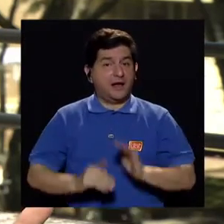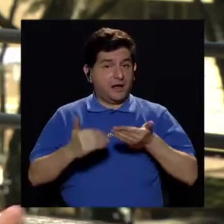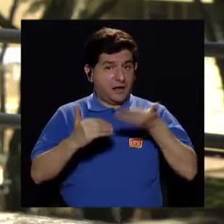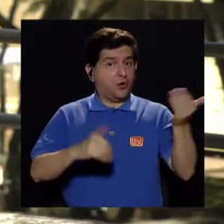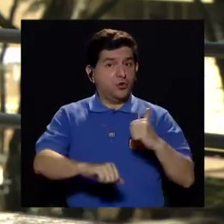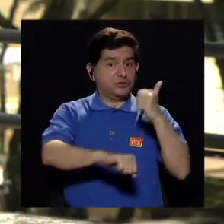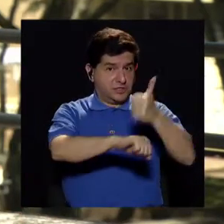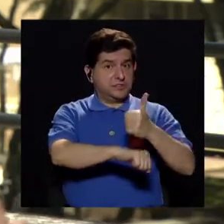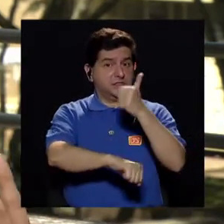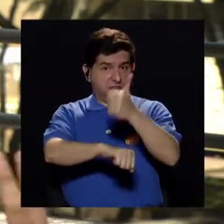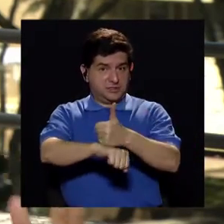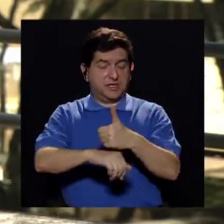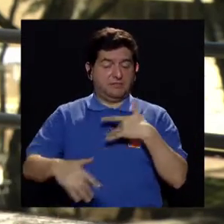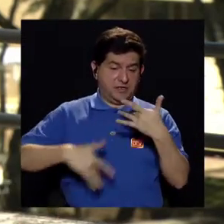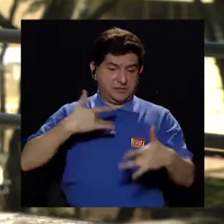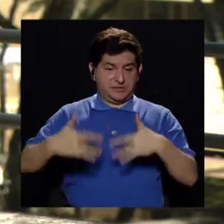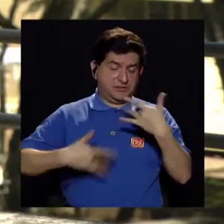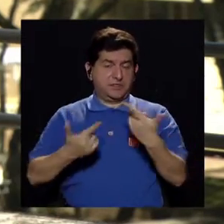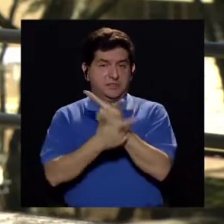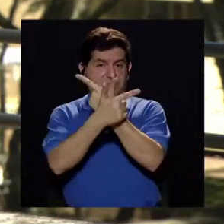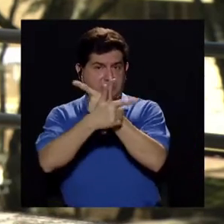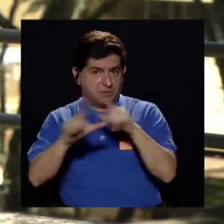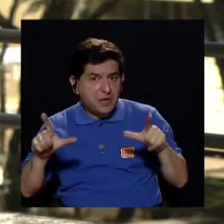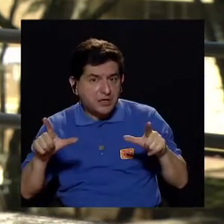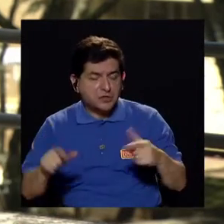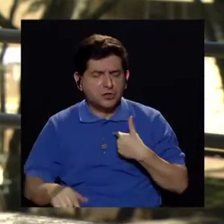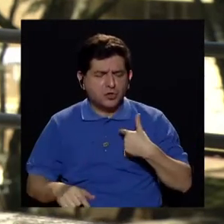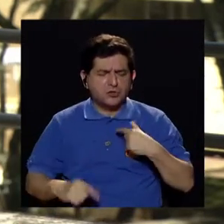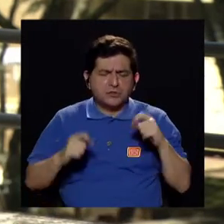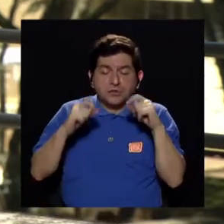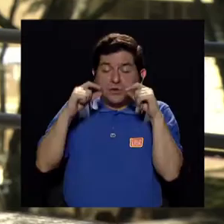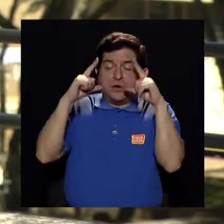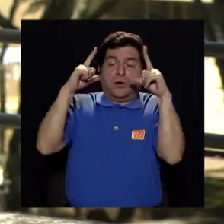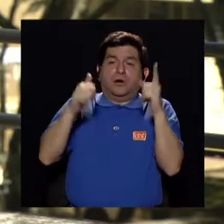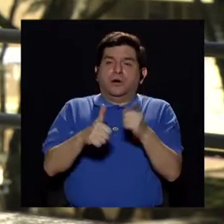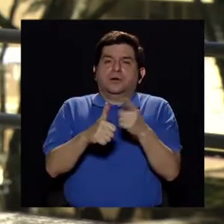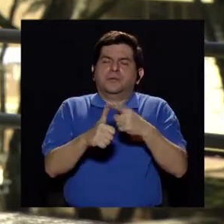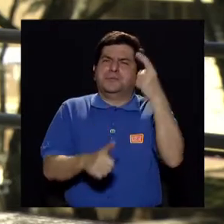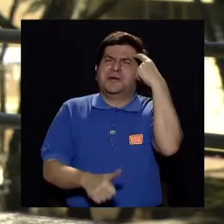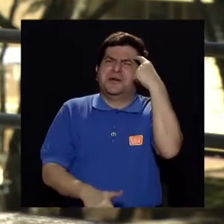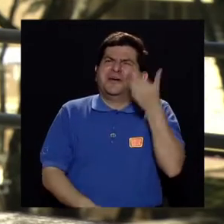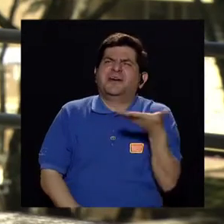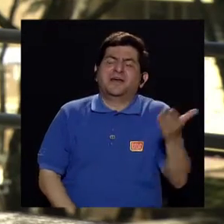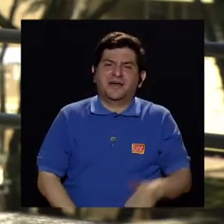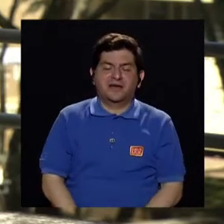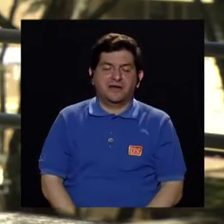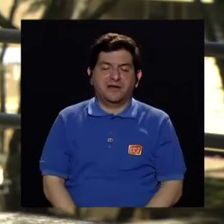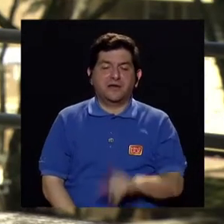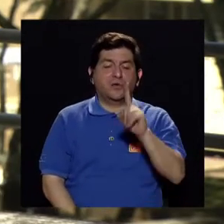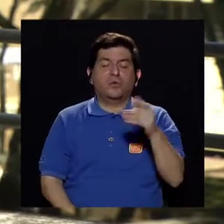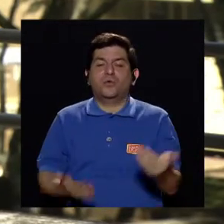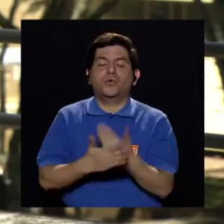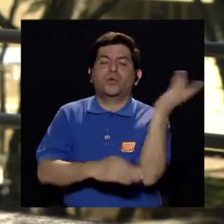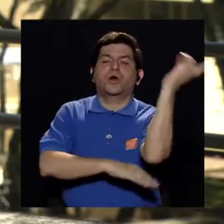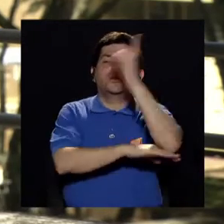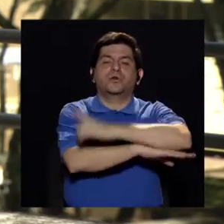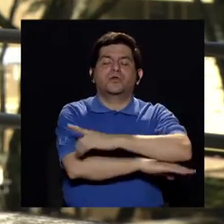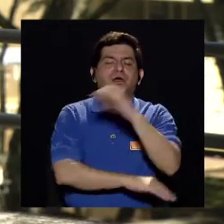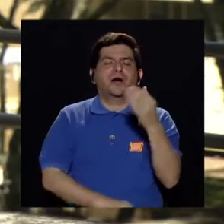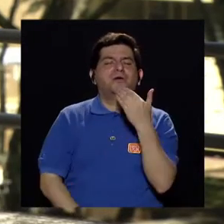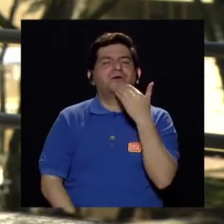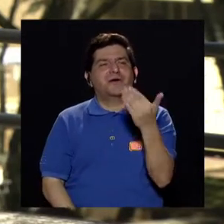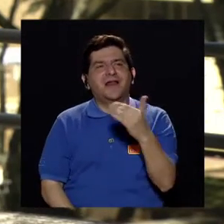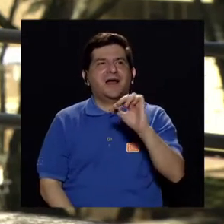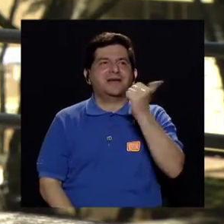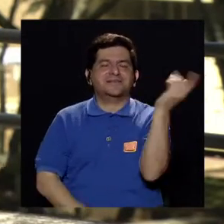cosas que nos hacen sentir libre. ¿Cómo me levanto en la mañana? Lo primero que pienso, ¿qué pienso? Mira, otro día más, o gracias,